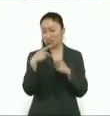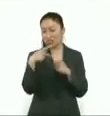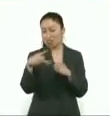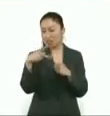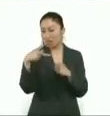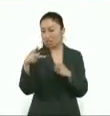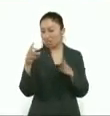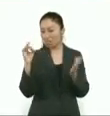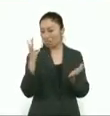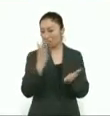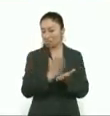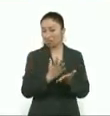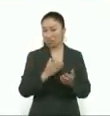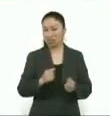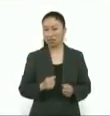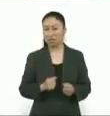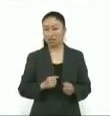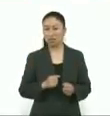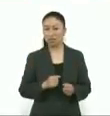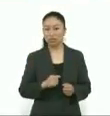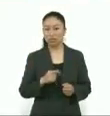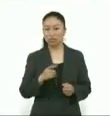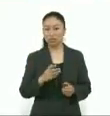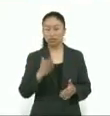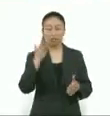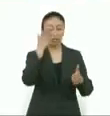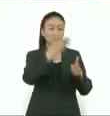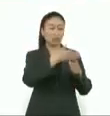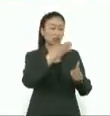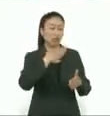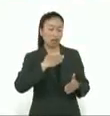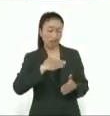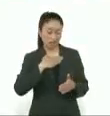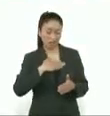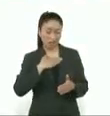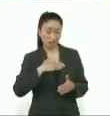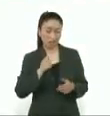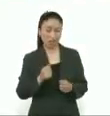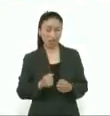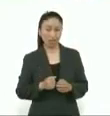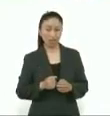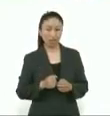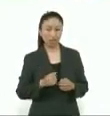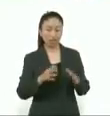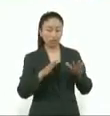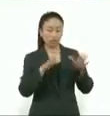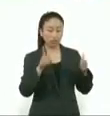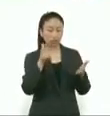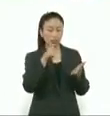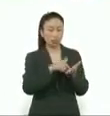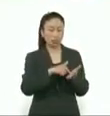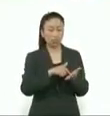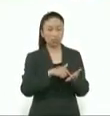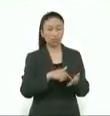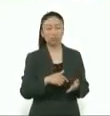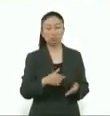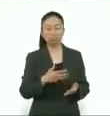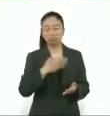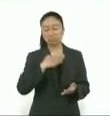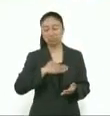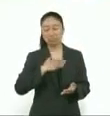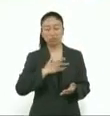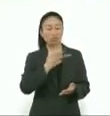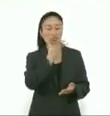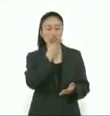al baño es un mingitorio que ocupa la tercera parte del baño. Es